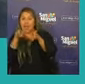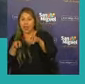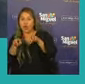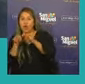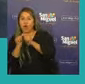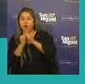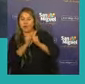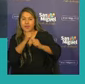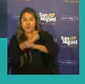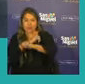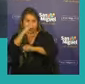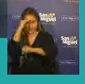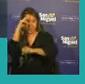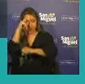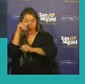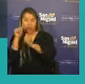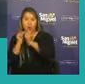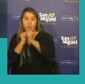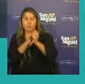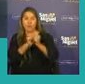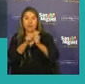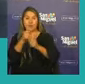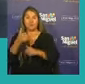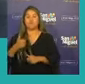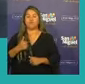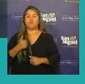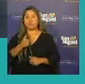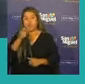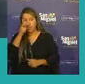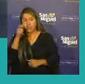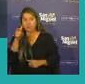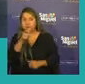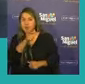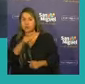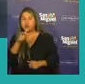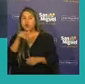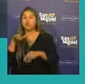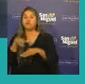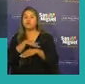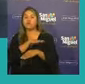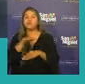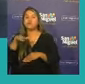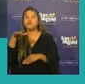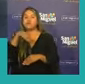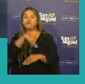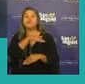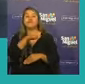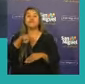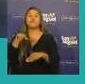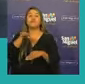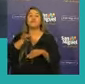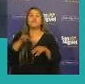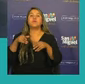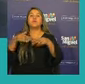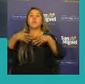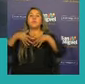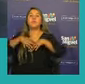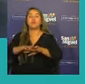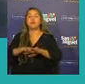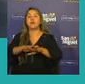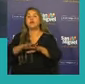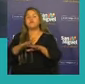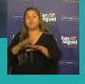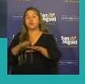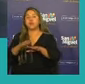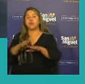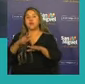acompañando a nuestros inspectores, construyendo lo que son las patrullas mixtas que se instalaron en el periodo anterior, pero